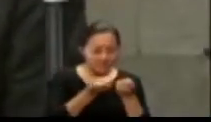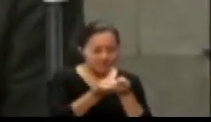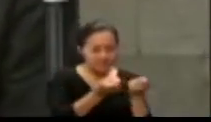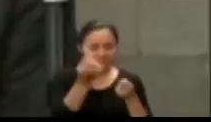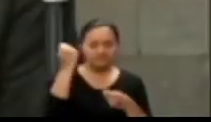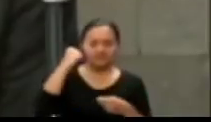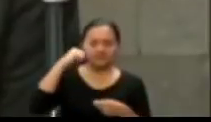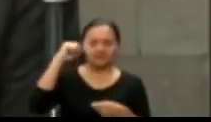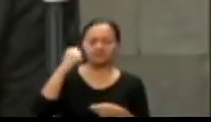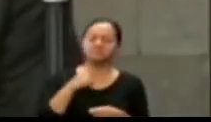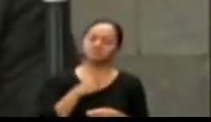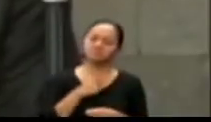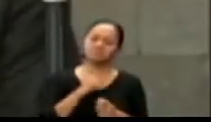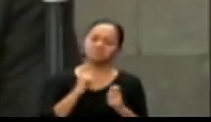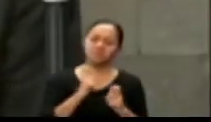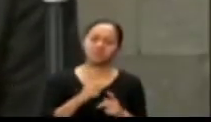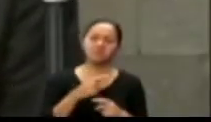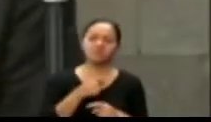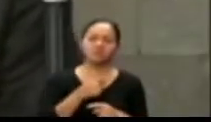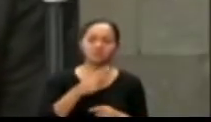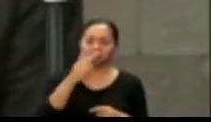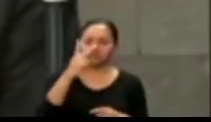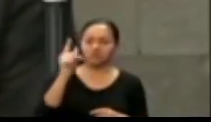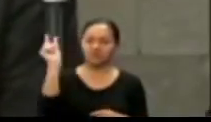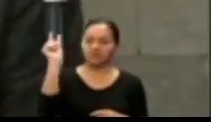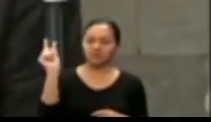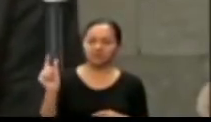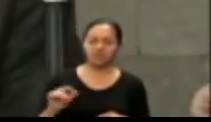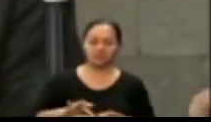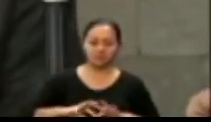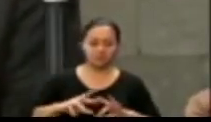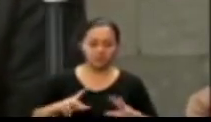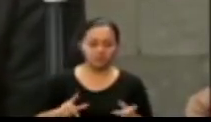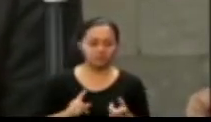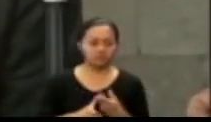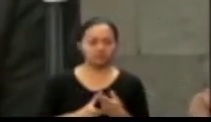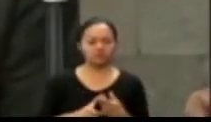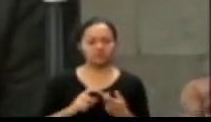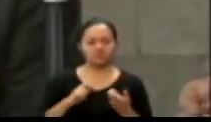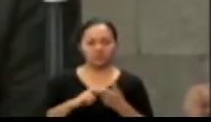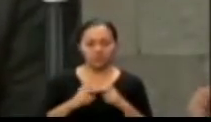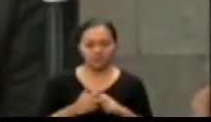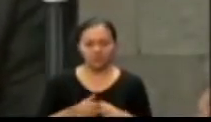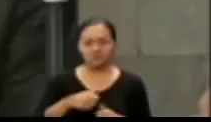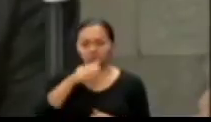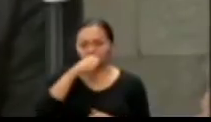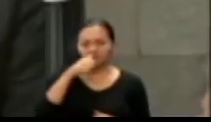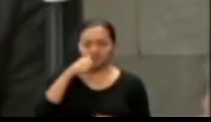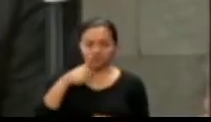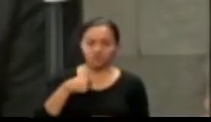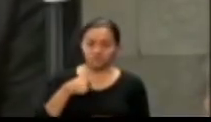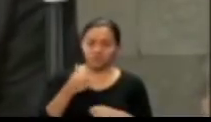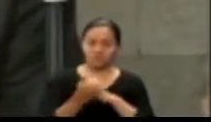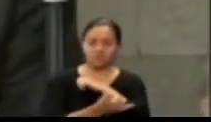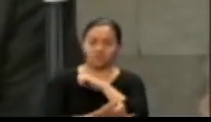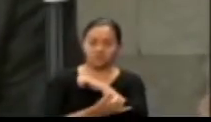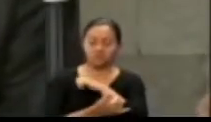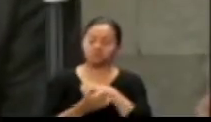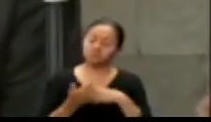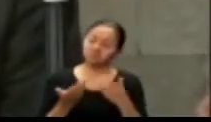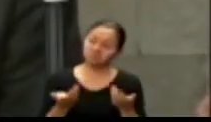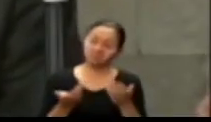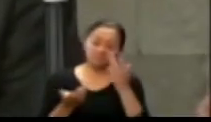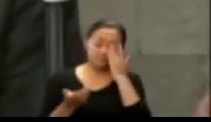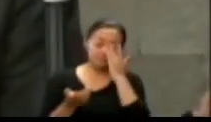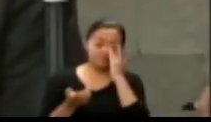y miraba mi país perdido en la corrupción, lamentablemente la mafia también. y por eso me dio gana